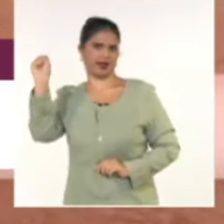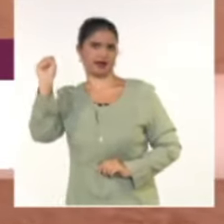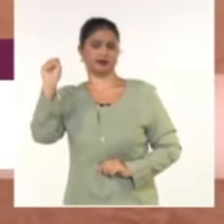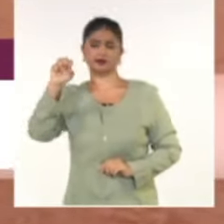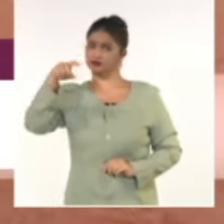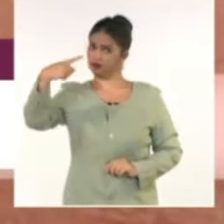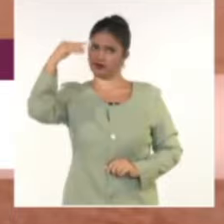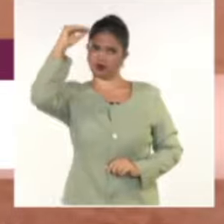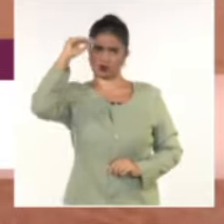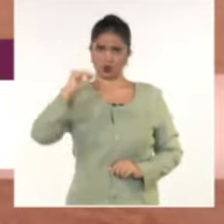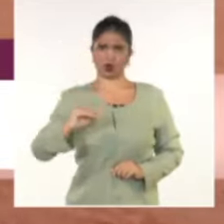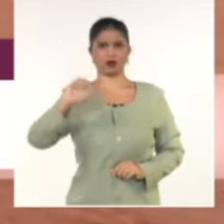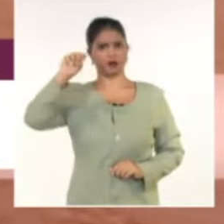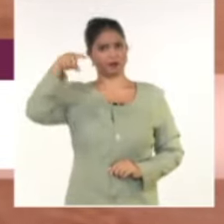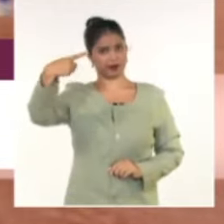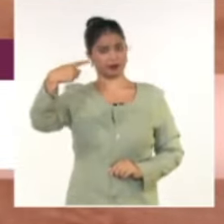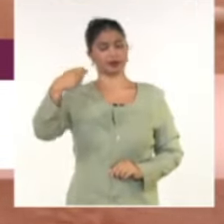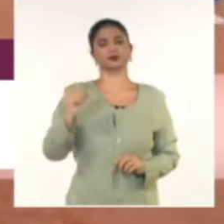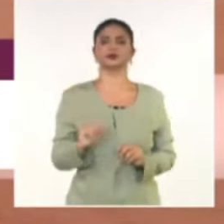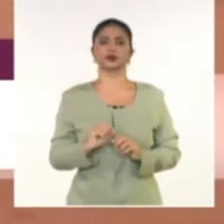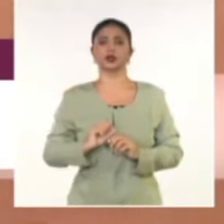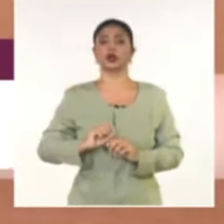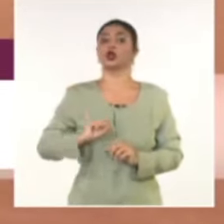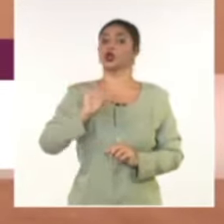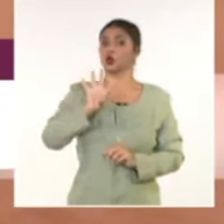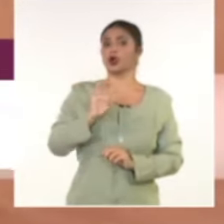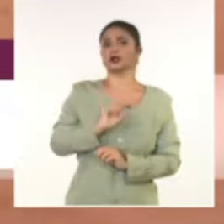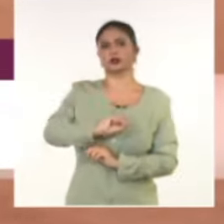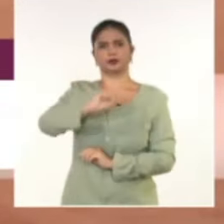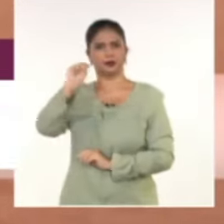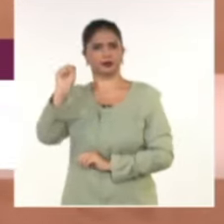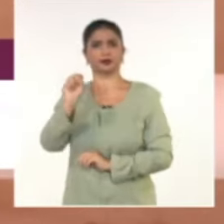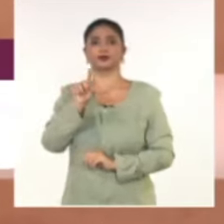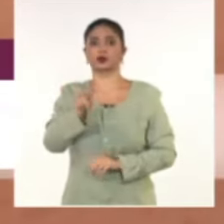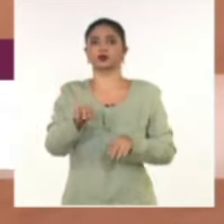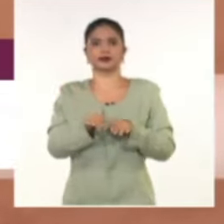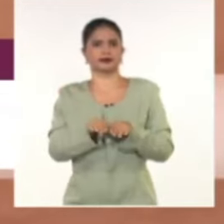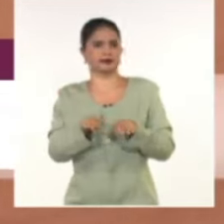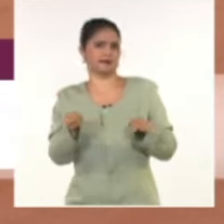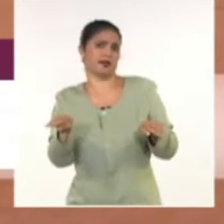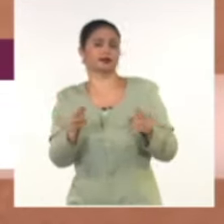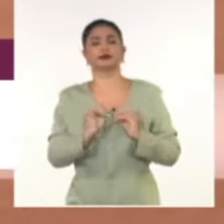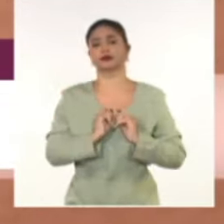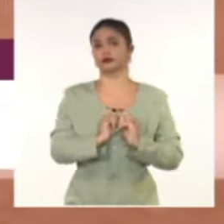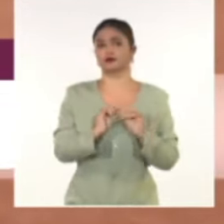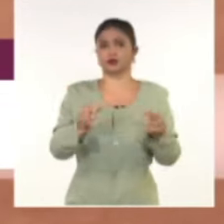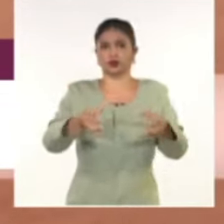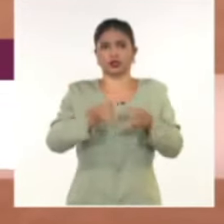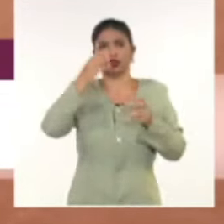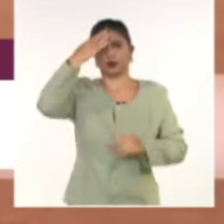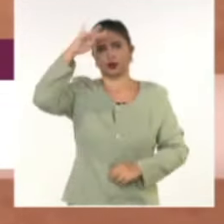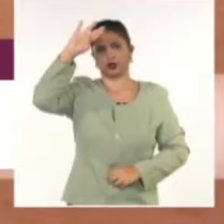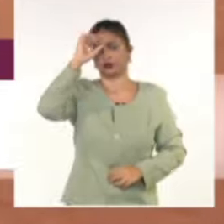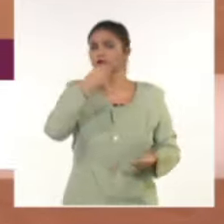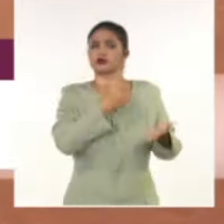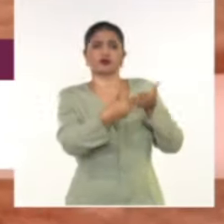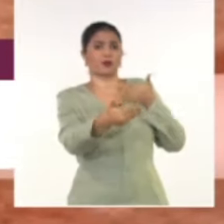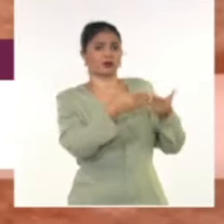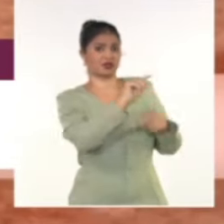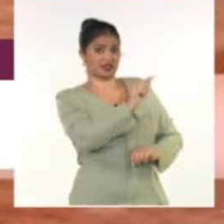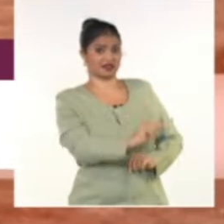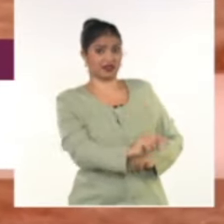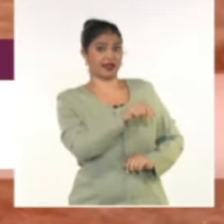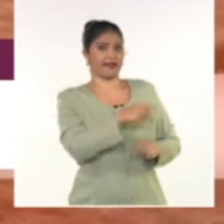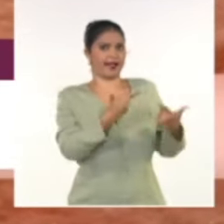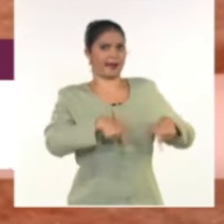podio. Cuatro victorias y un empate fue el saldo de los nuestros, que no creyeron en los italianos campeones mundiales de